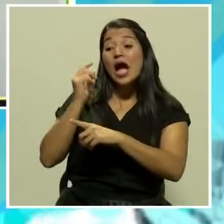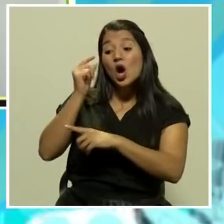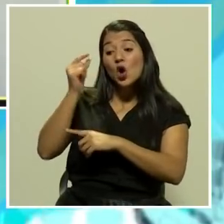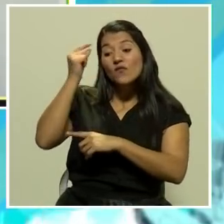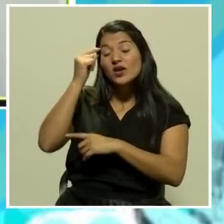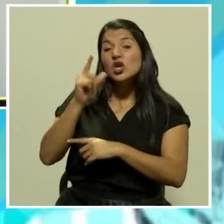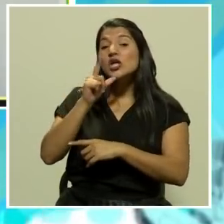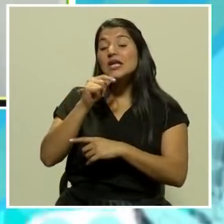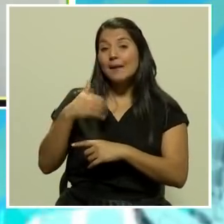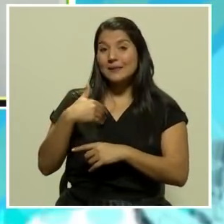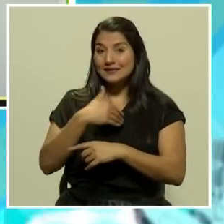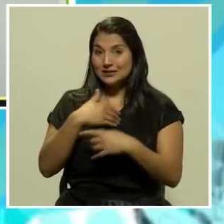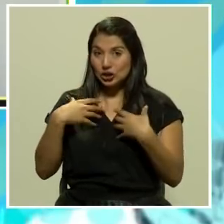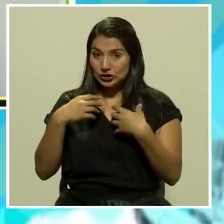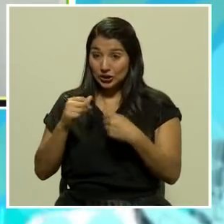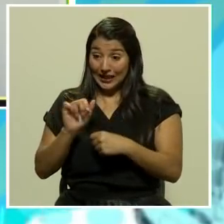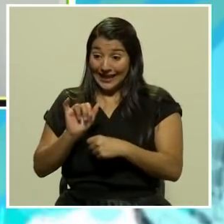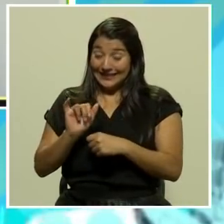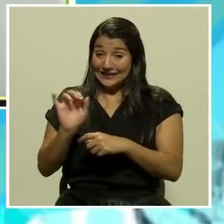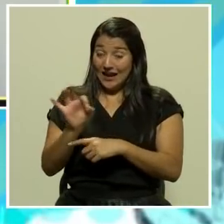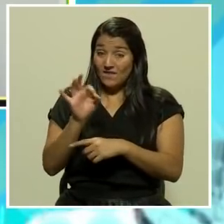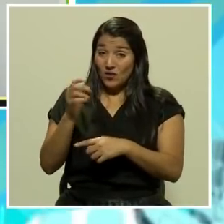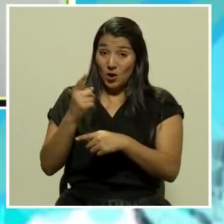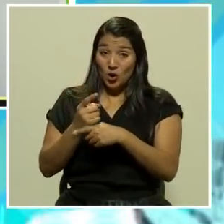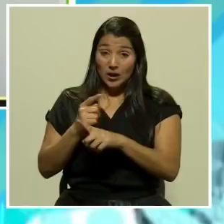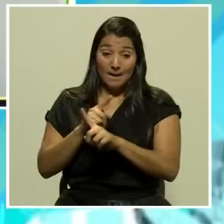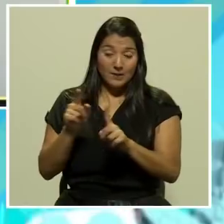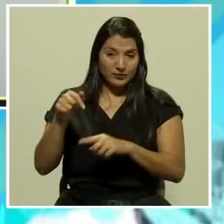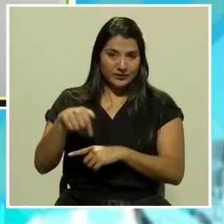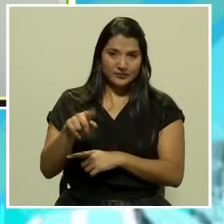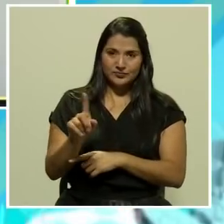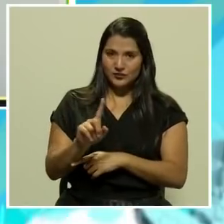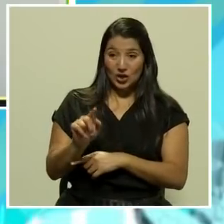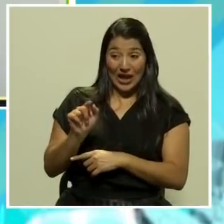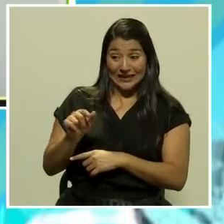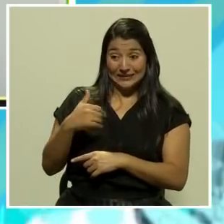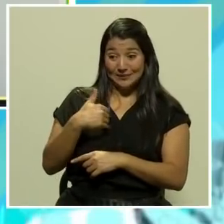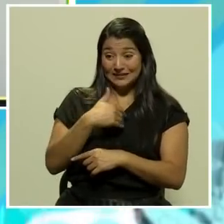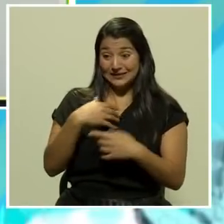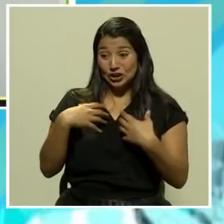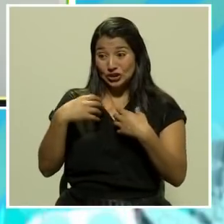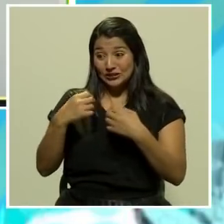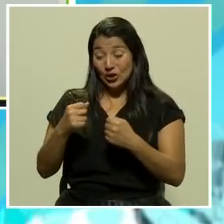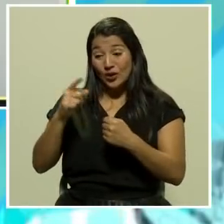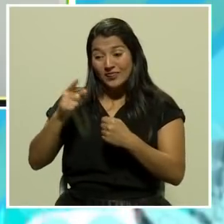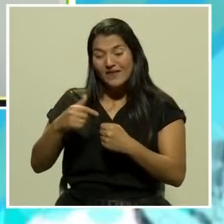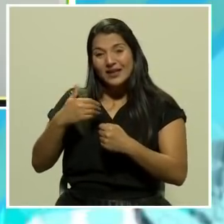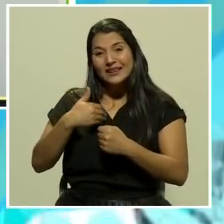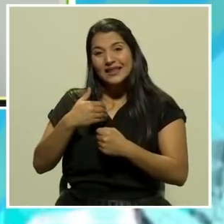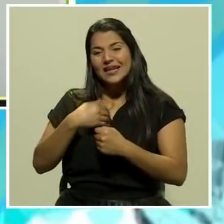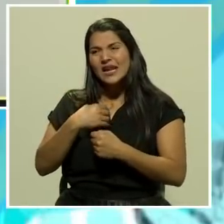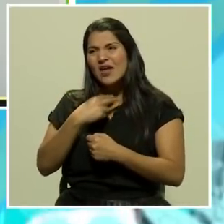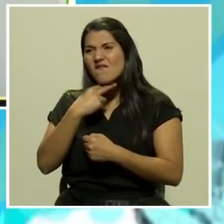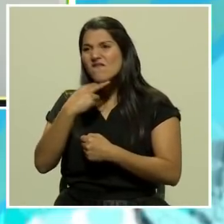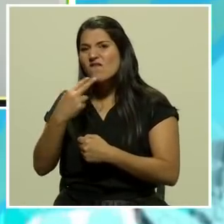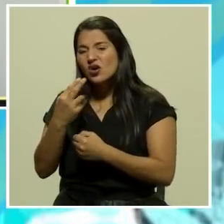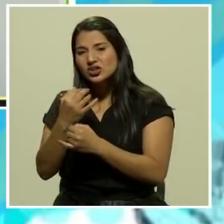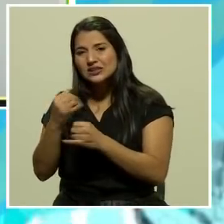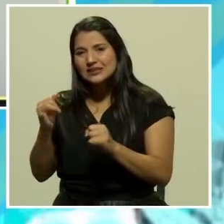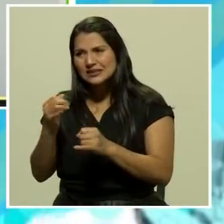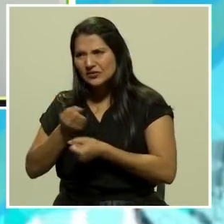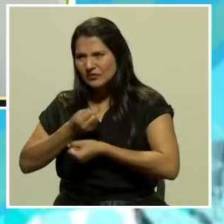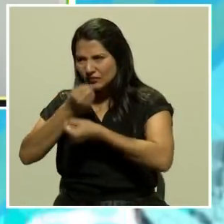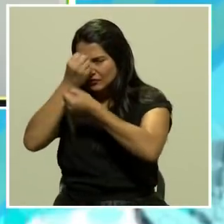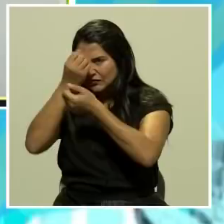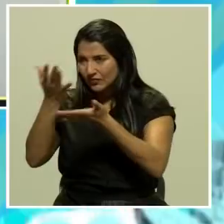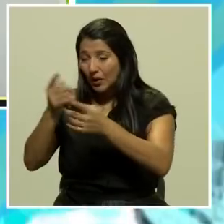Salud. Así debería de ser. Debería de tener esa voz independiente el Ministerio de Salud. Nuestra ministra de Salud realmente